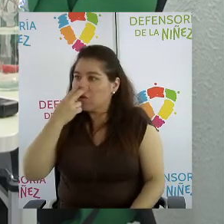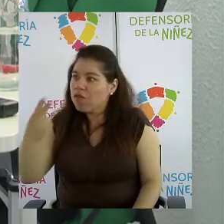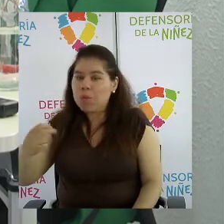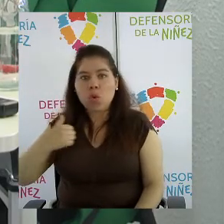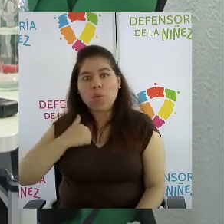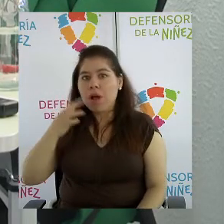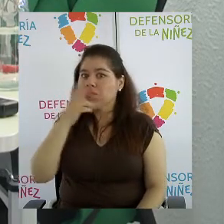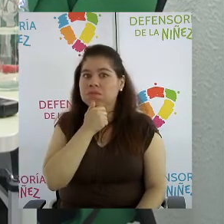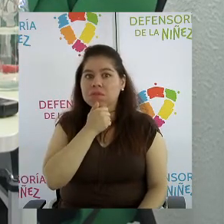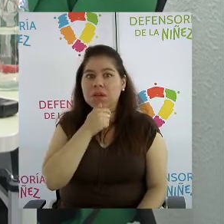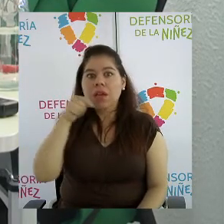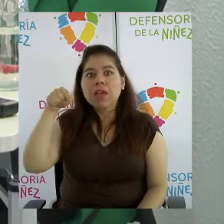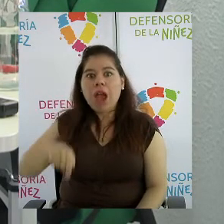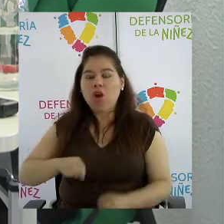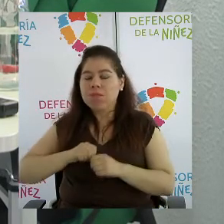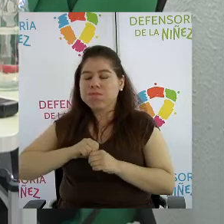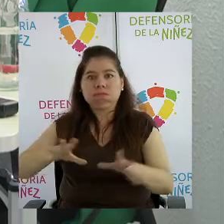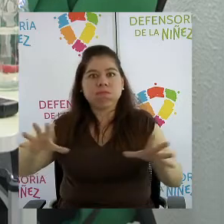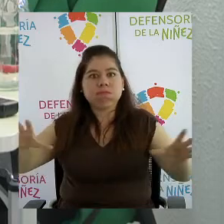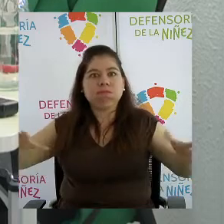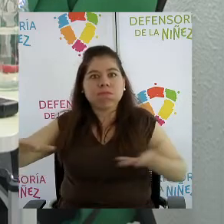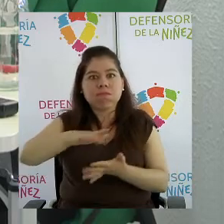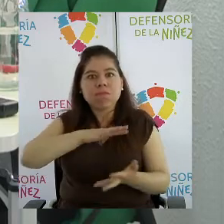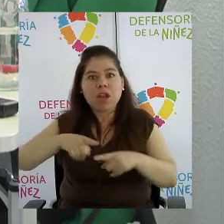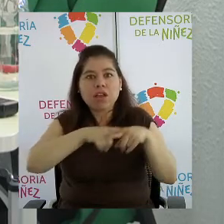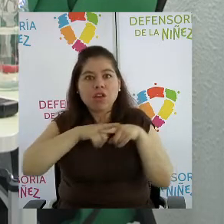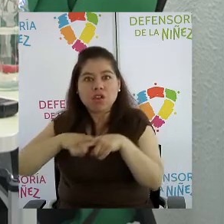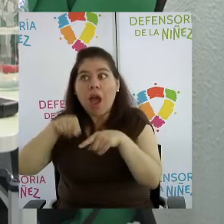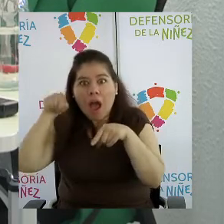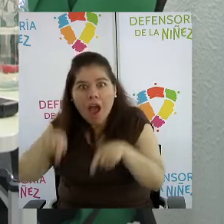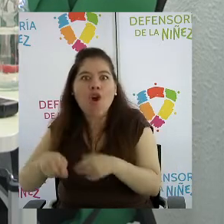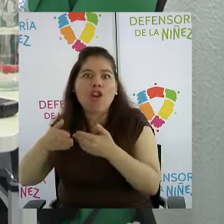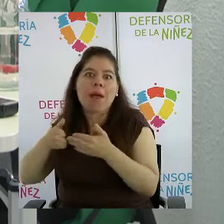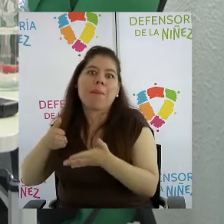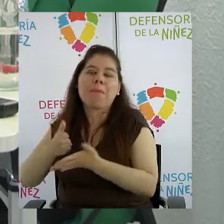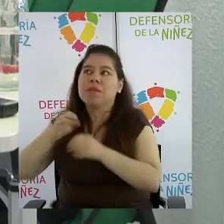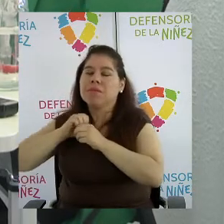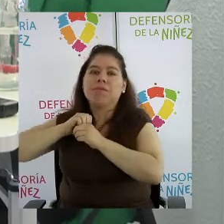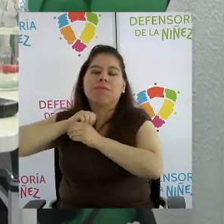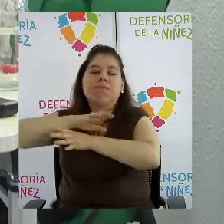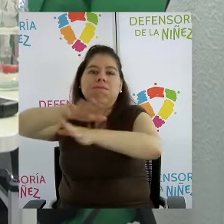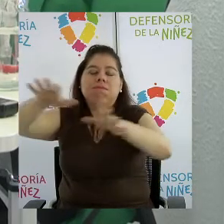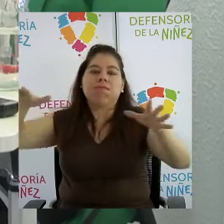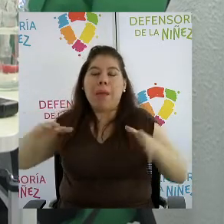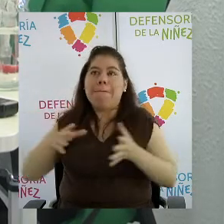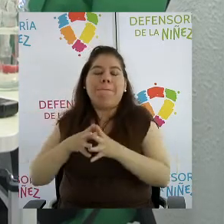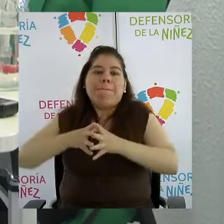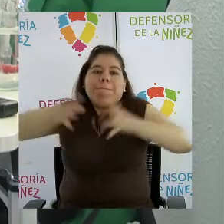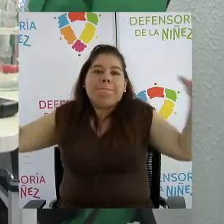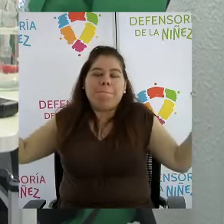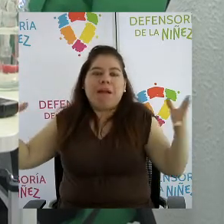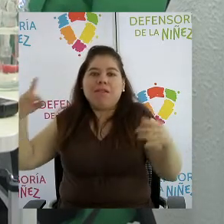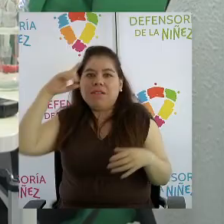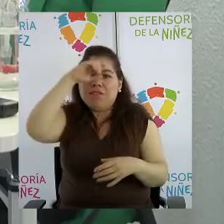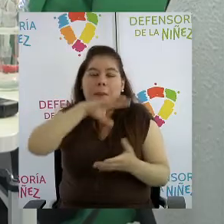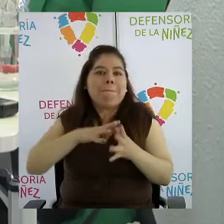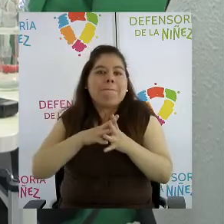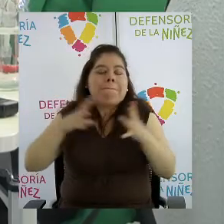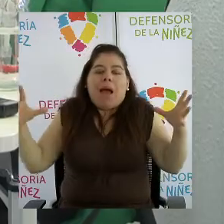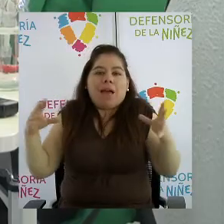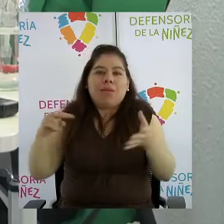pasa es que atendido el estallido social lo evidenciamos de manera muy brutal con muchos más hechos de